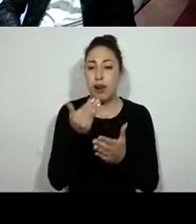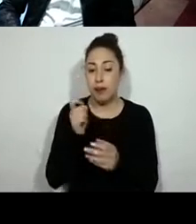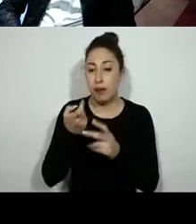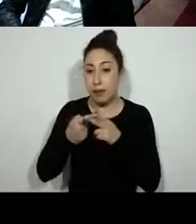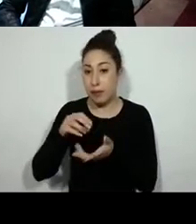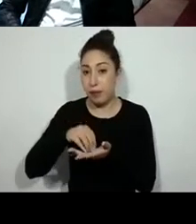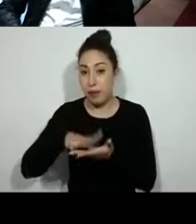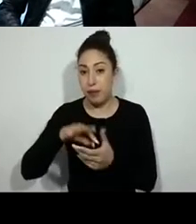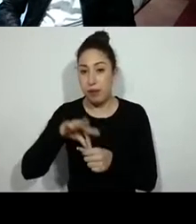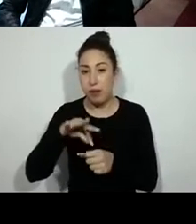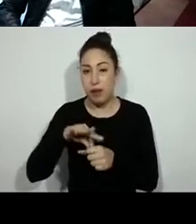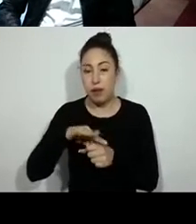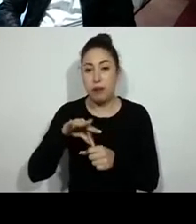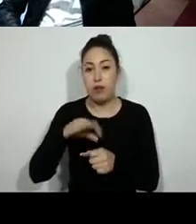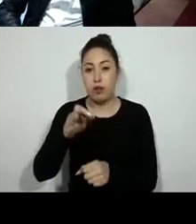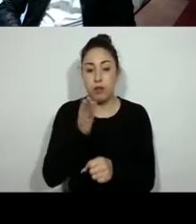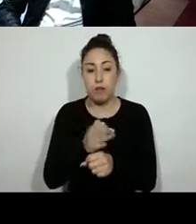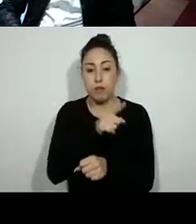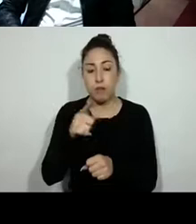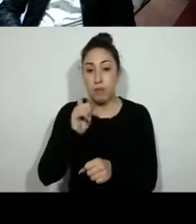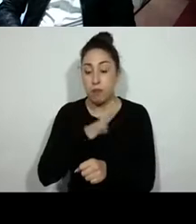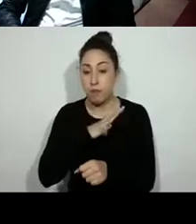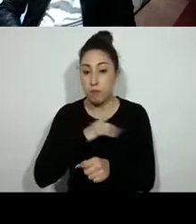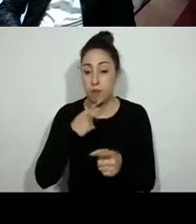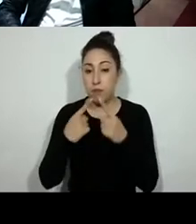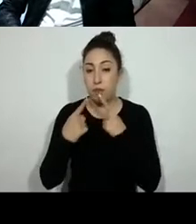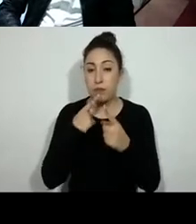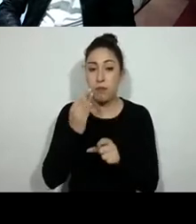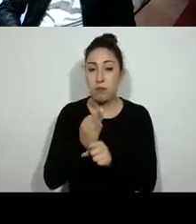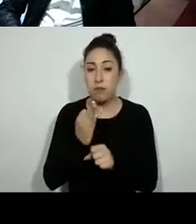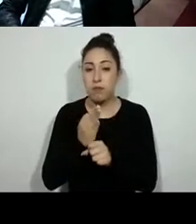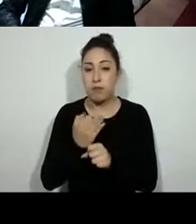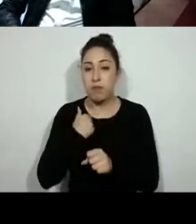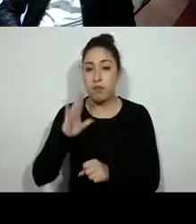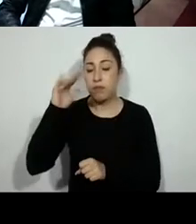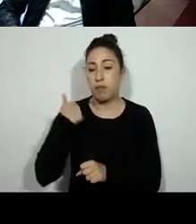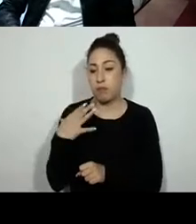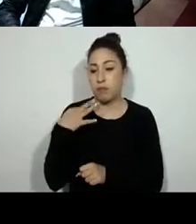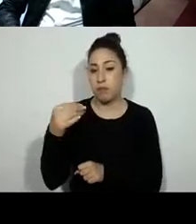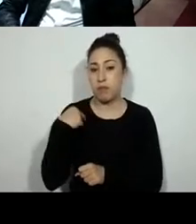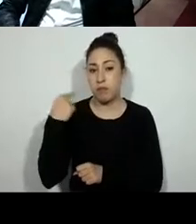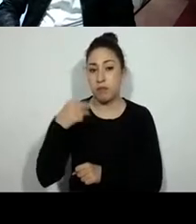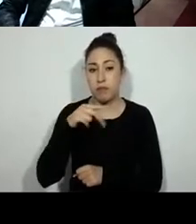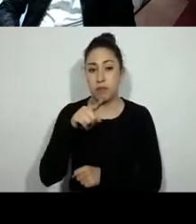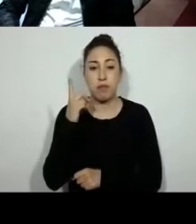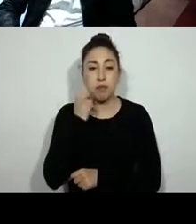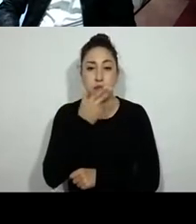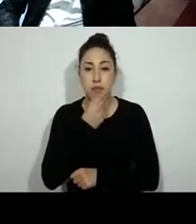la votación y discusión en lo general, quisiera pedir sobre la palabra por alusiones. Fui aludido por el diputado Gaviño.